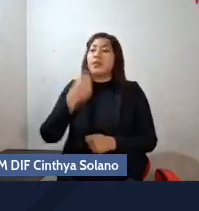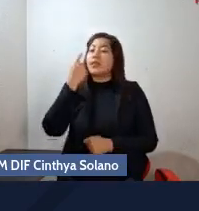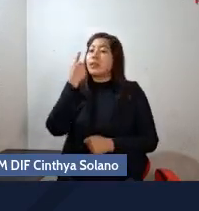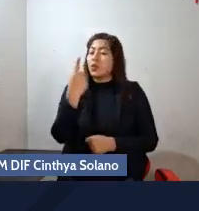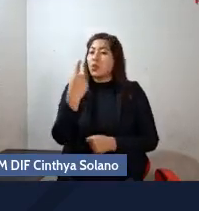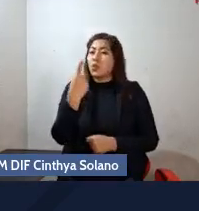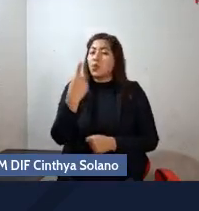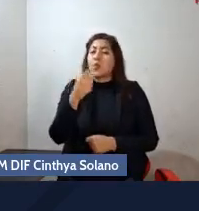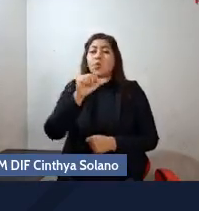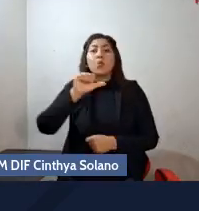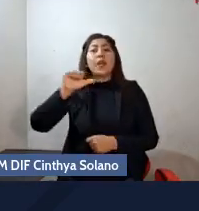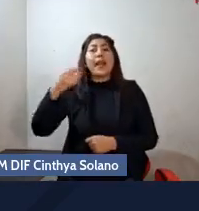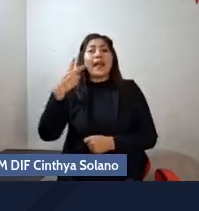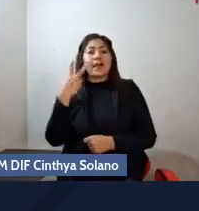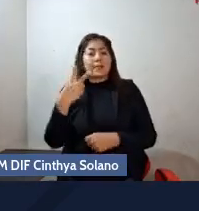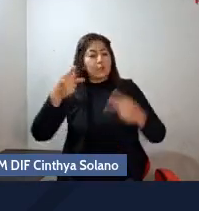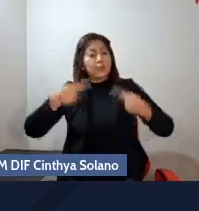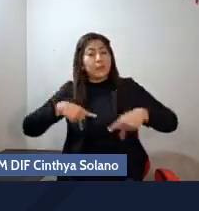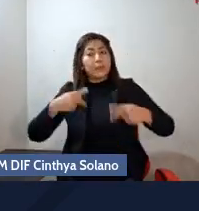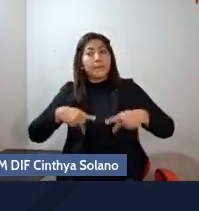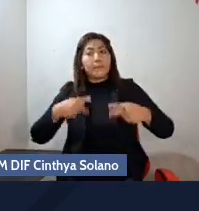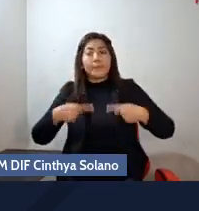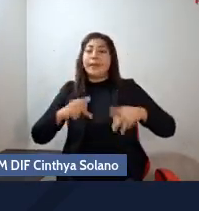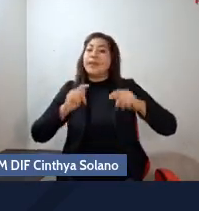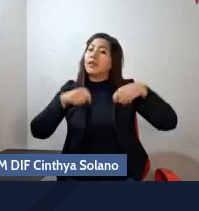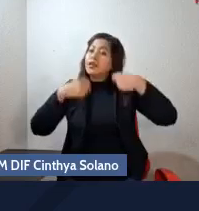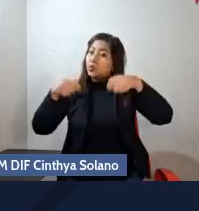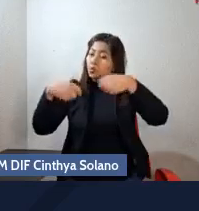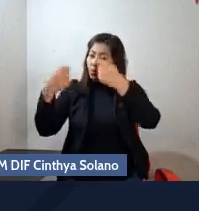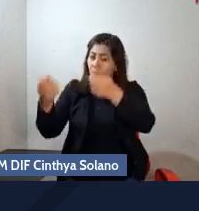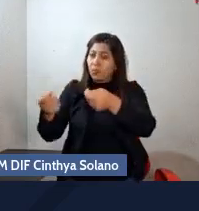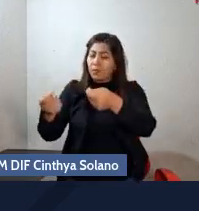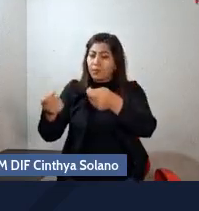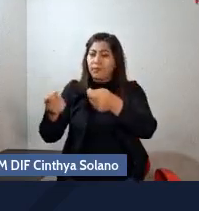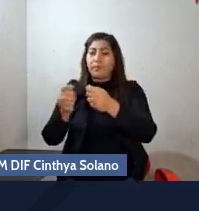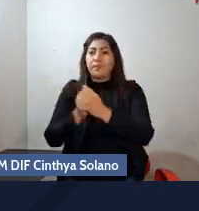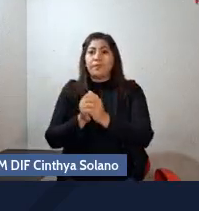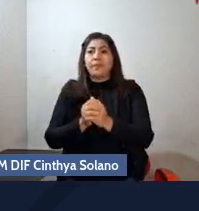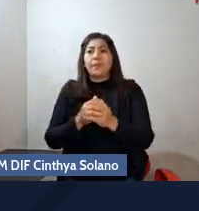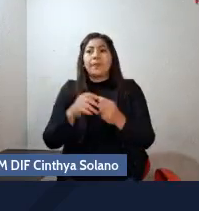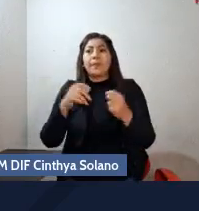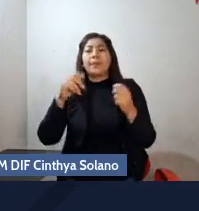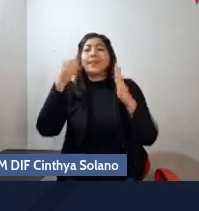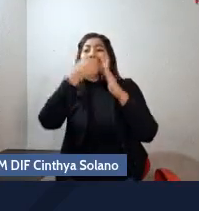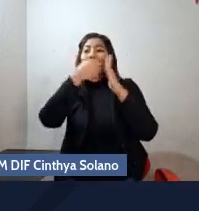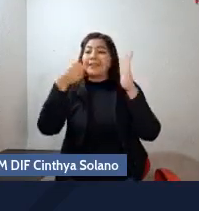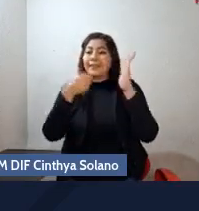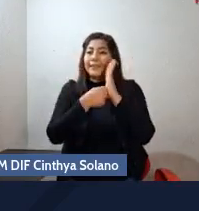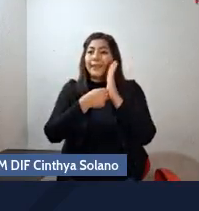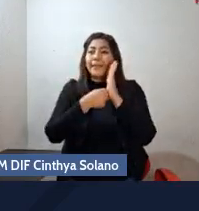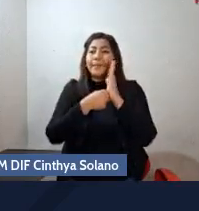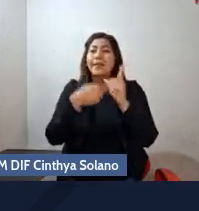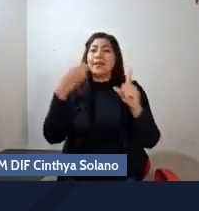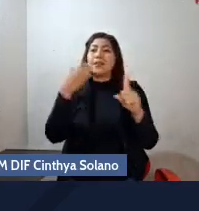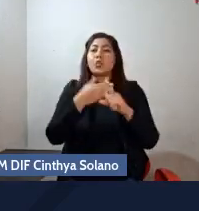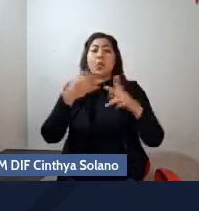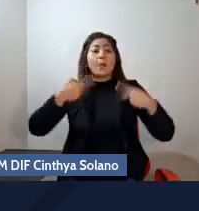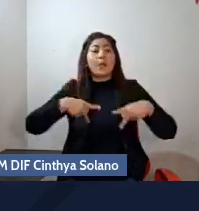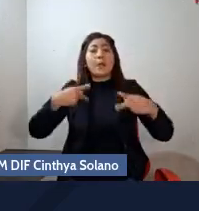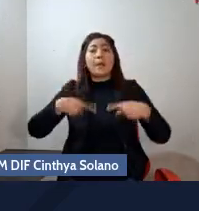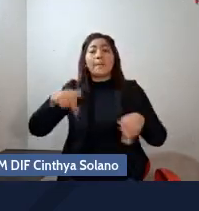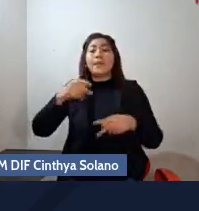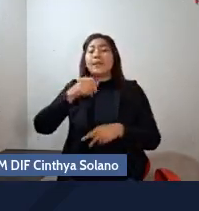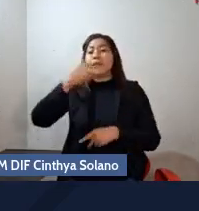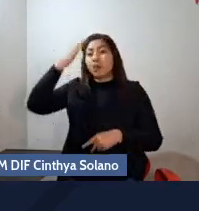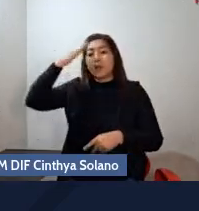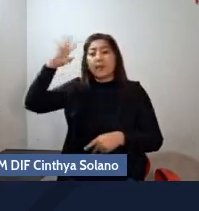1 a 2 legados. Ajá, ese es el testamento para adulto mayor. Sí, tenemos